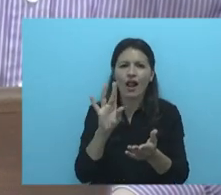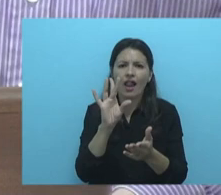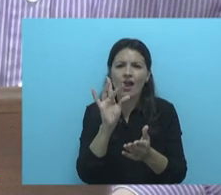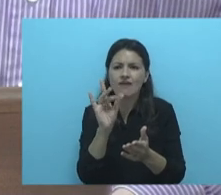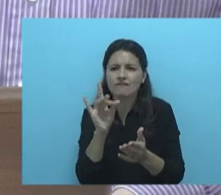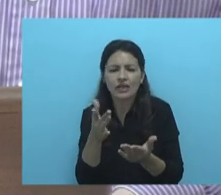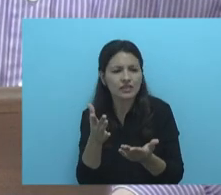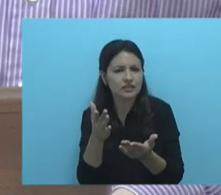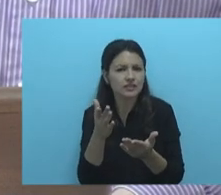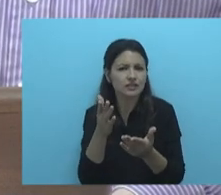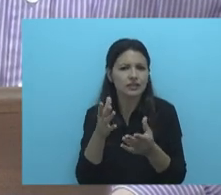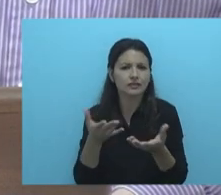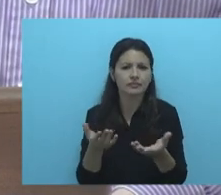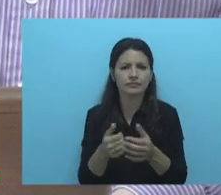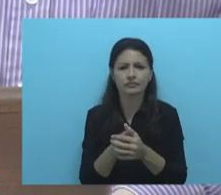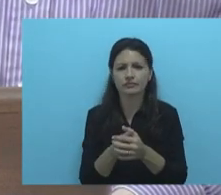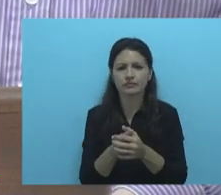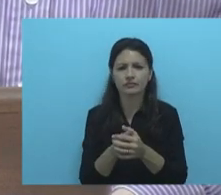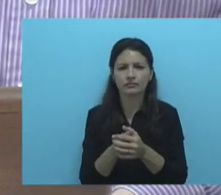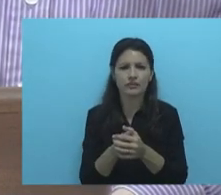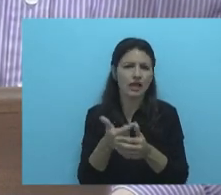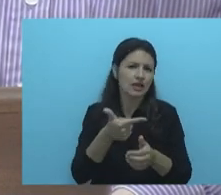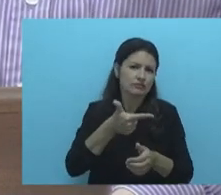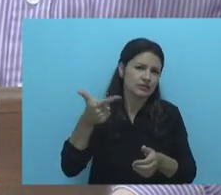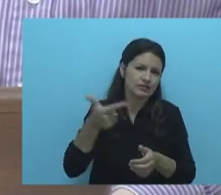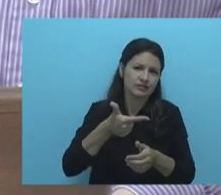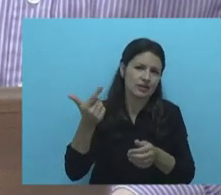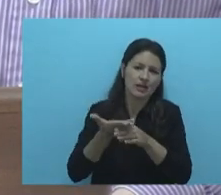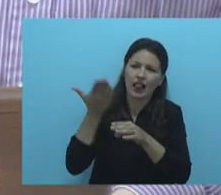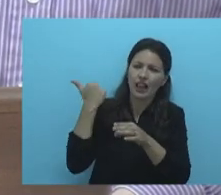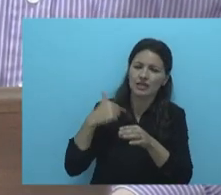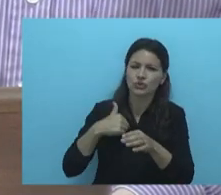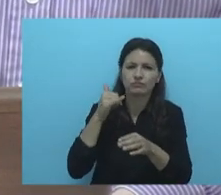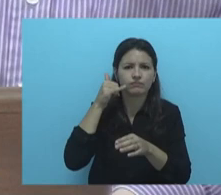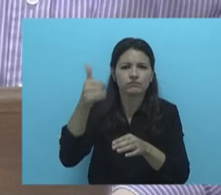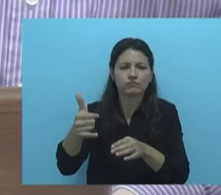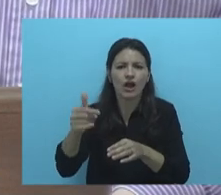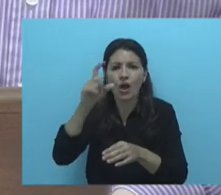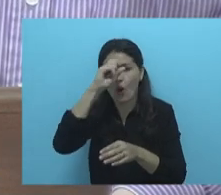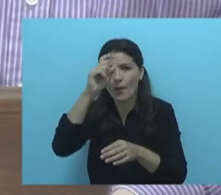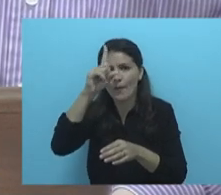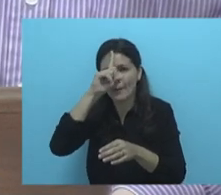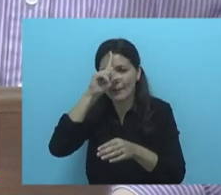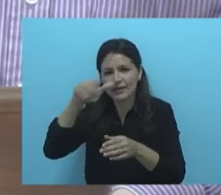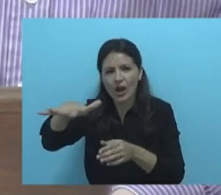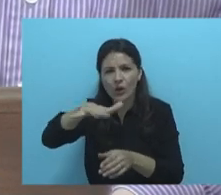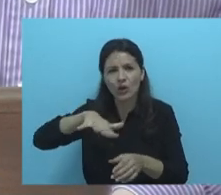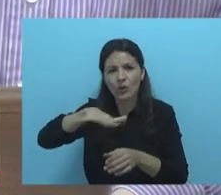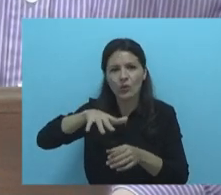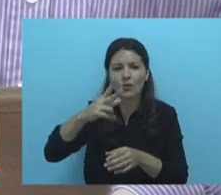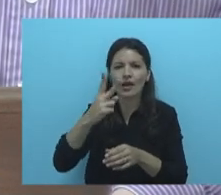mamografías. Cuando hace un par de semanas me comuniqué informalmente con el Hospital Regional de Venado